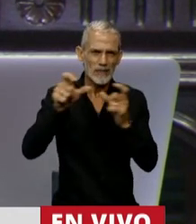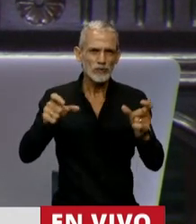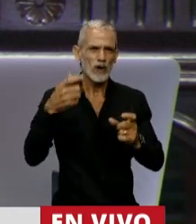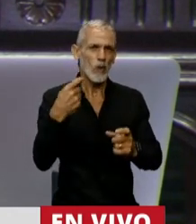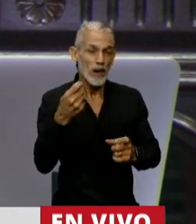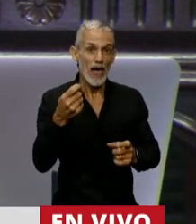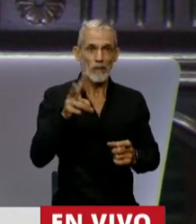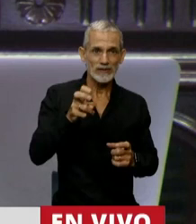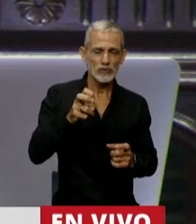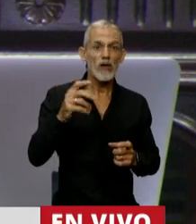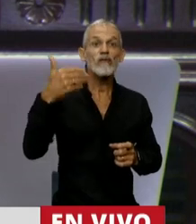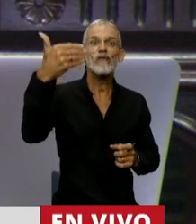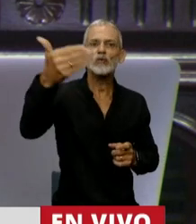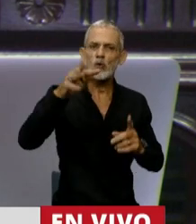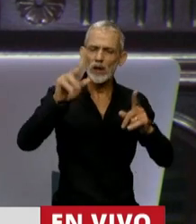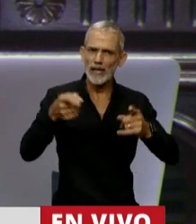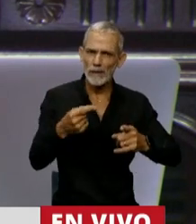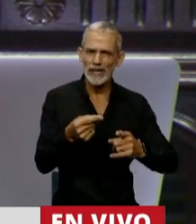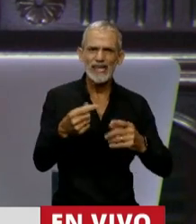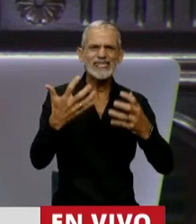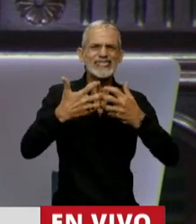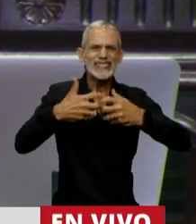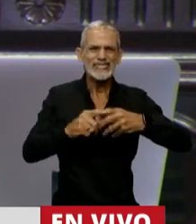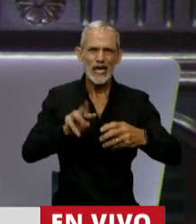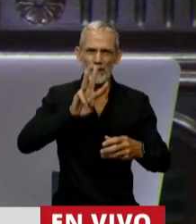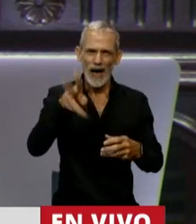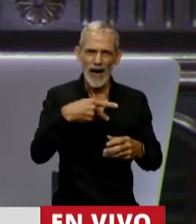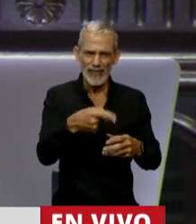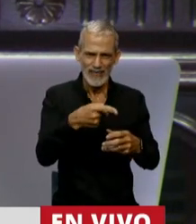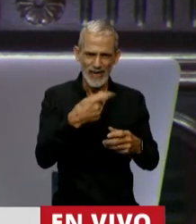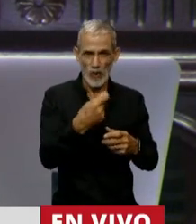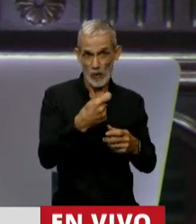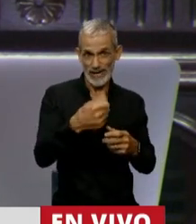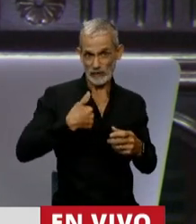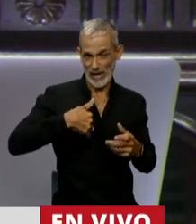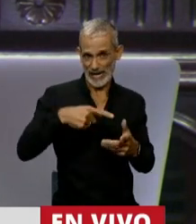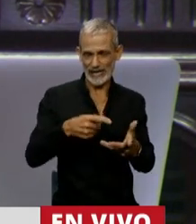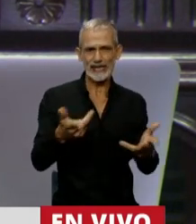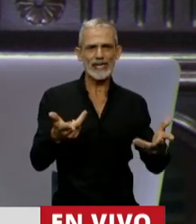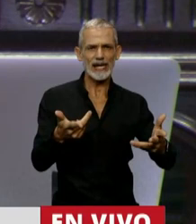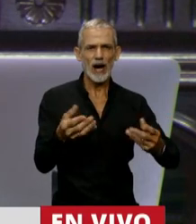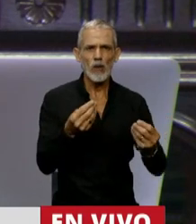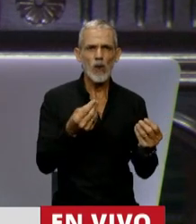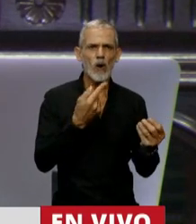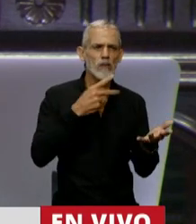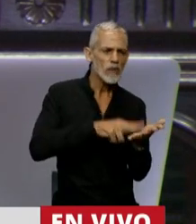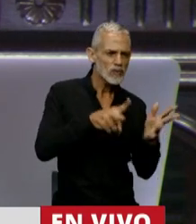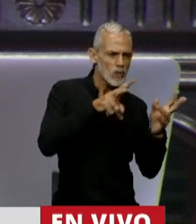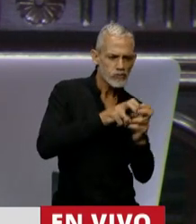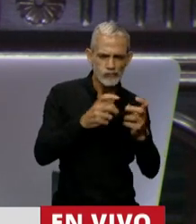futuro del sistema previsional argentino, el futuro de la solvencia fiscal de